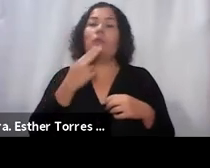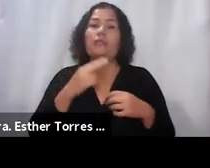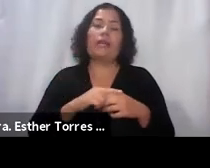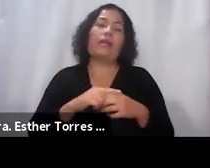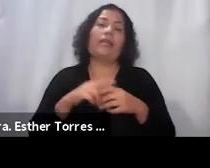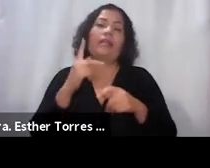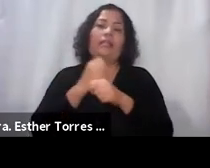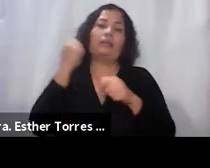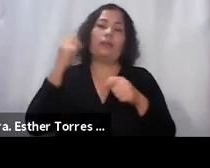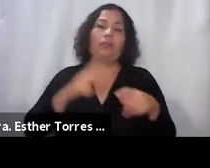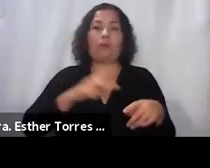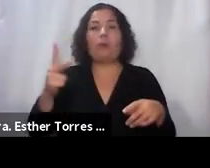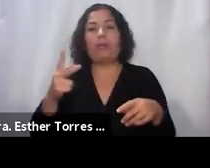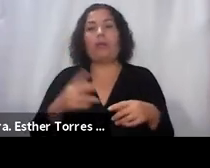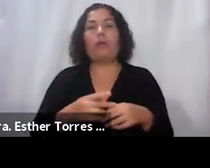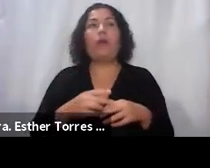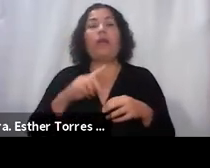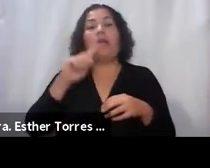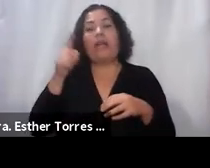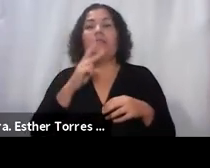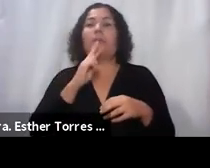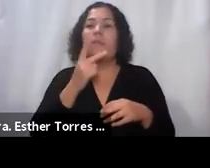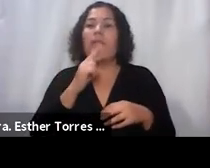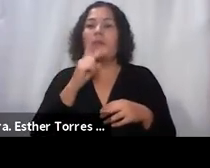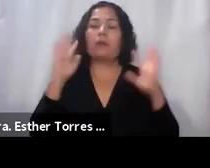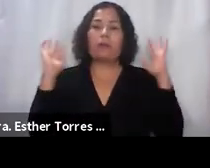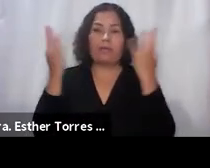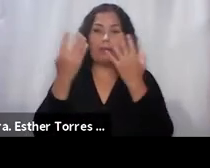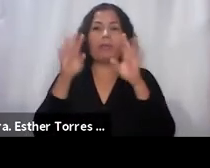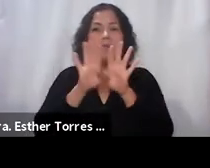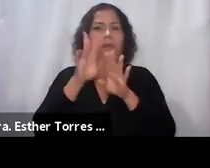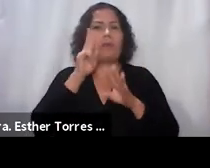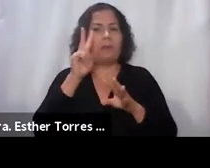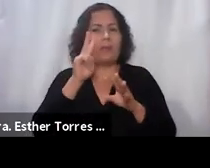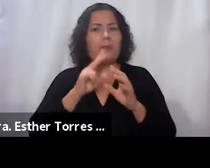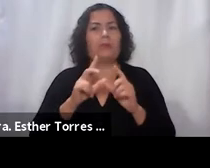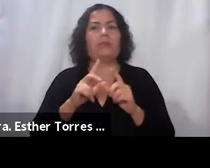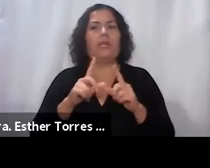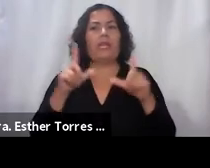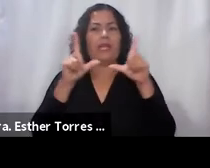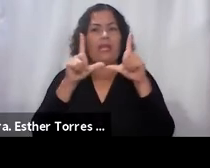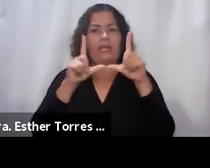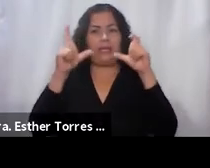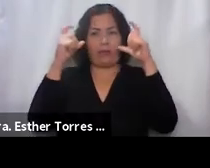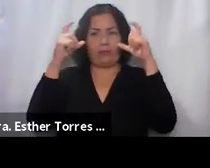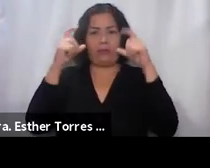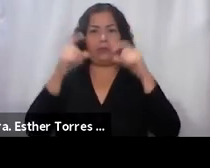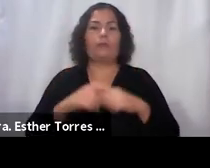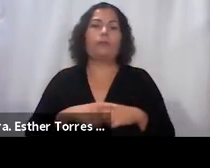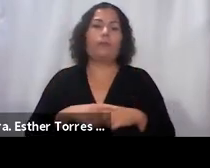ambiente, ¿no? Como ya lo vimos también en la imagen. Pero, por ejemplo, el caminar, pues